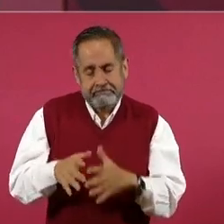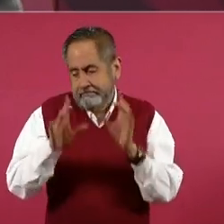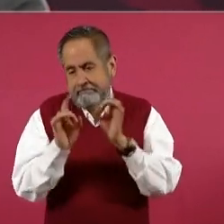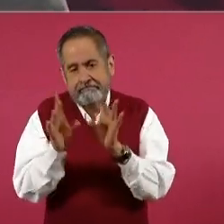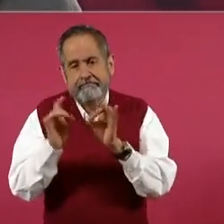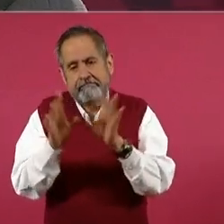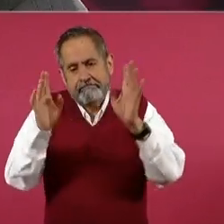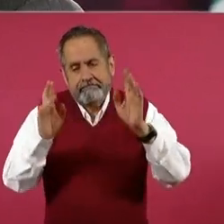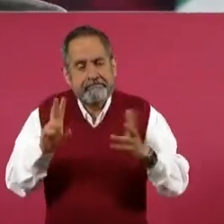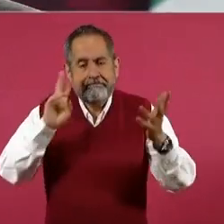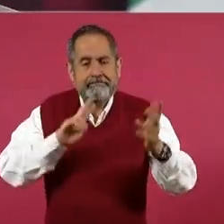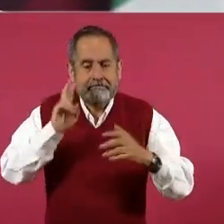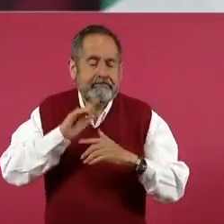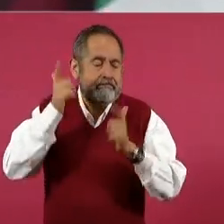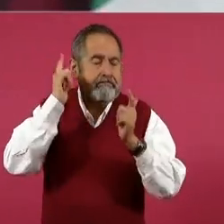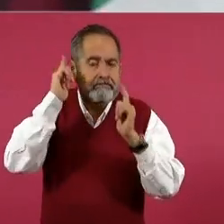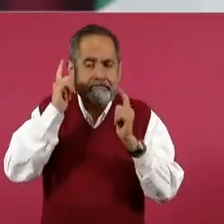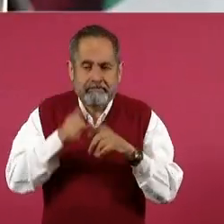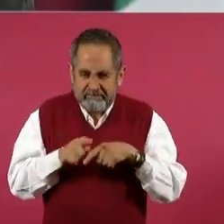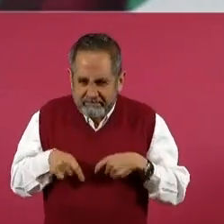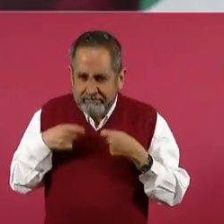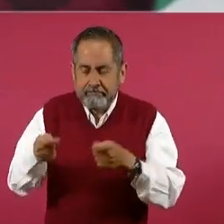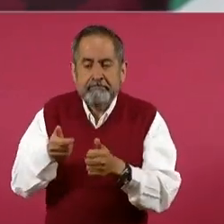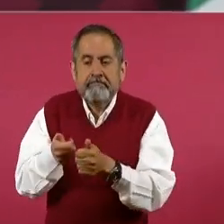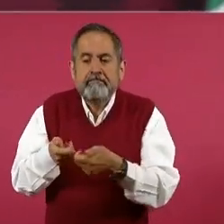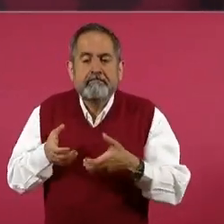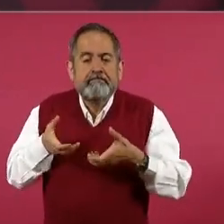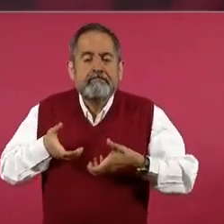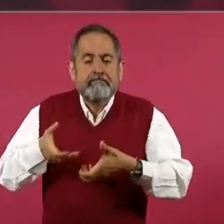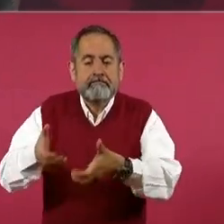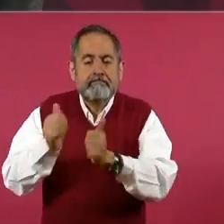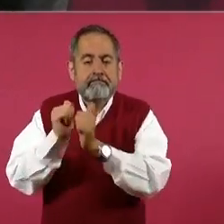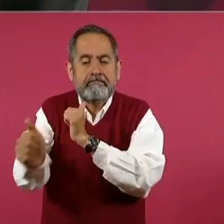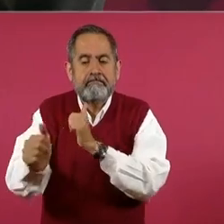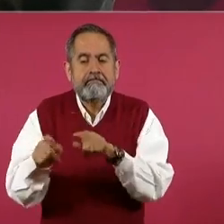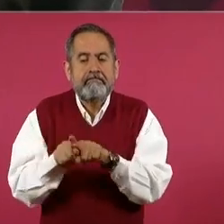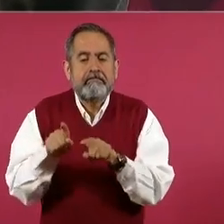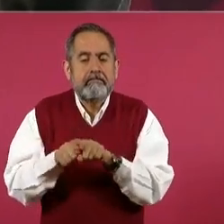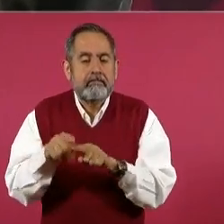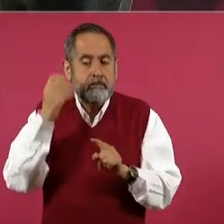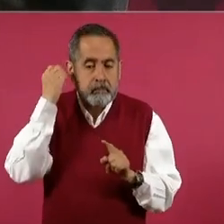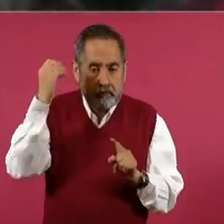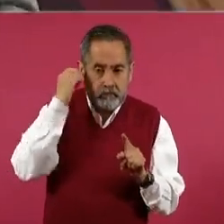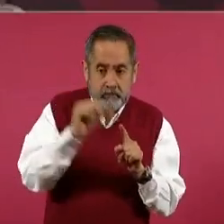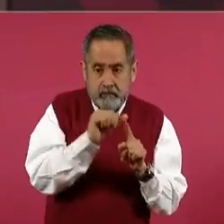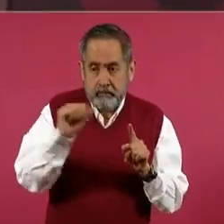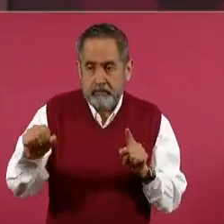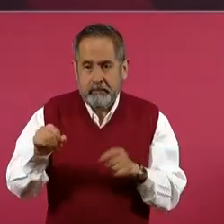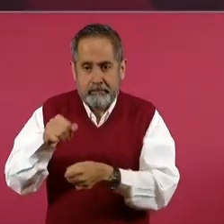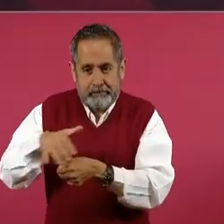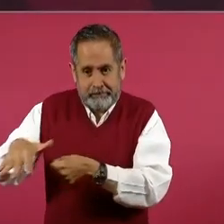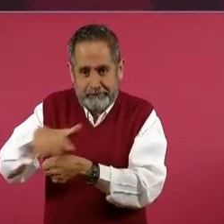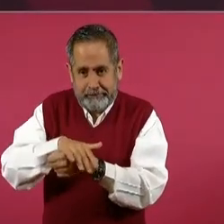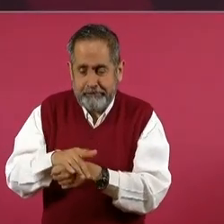bueno, de las cosas que deseo es entregar la carretera de Oaxaca al Istmo.